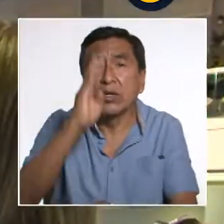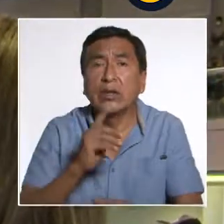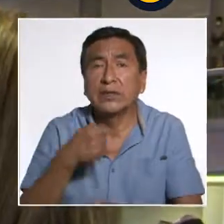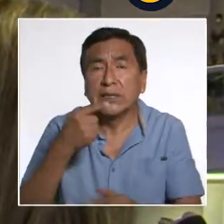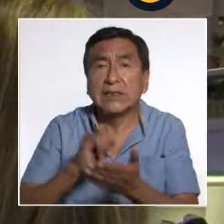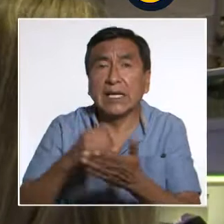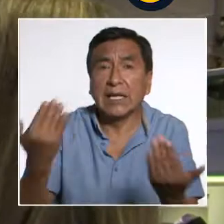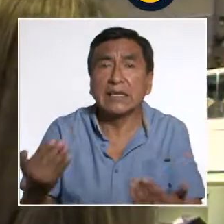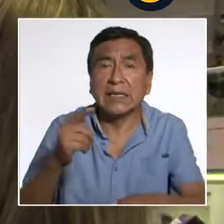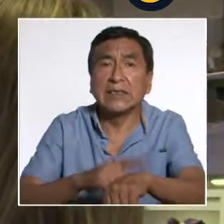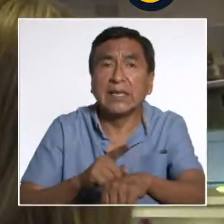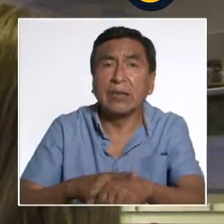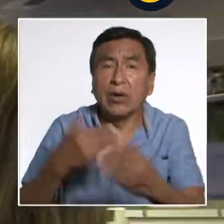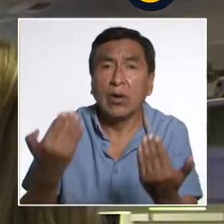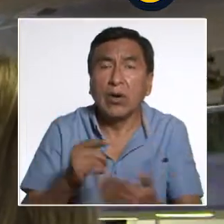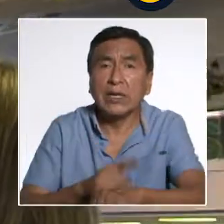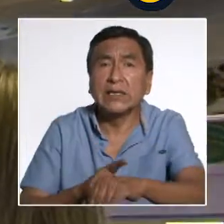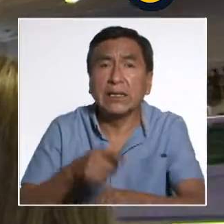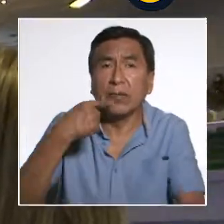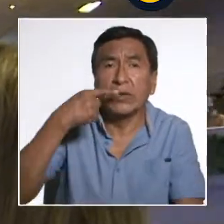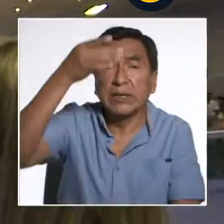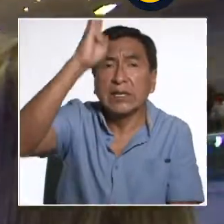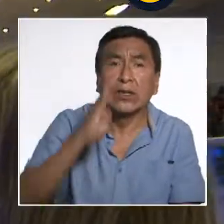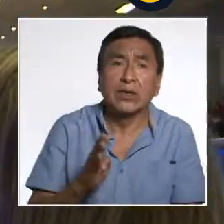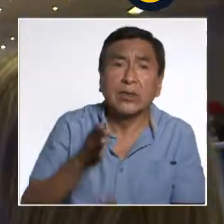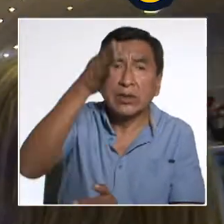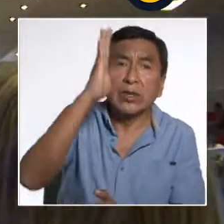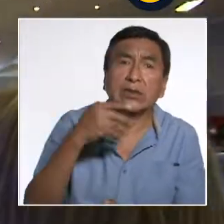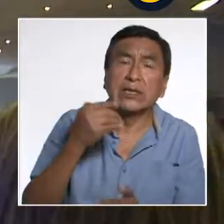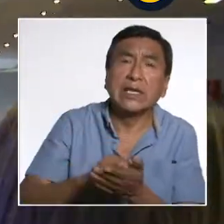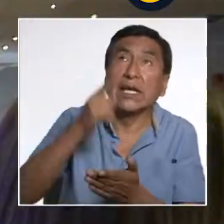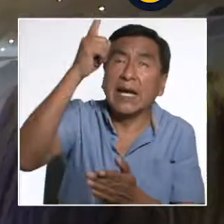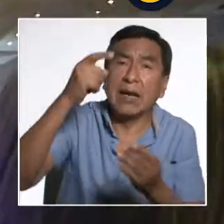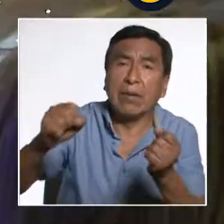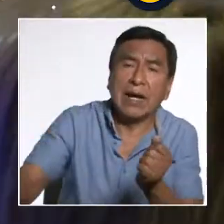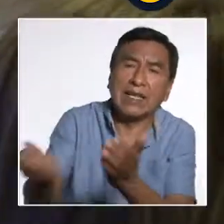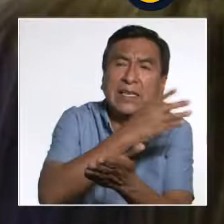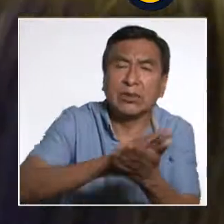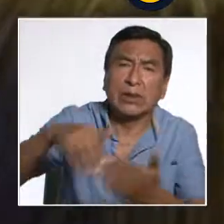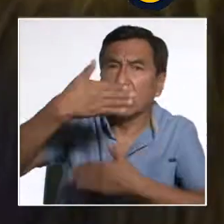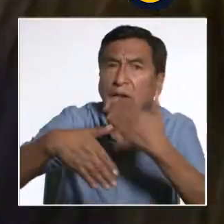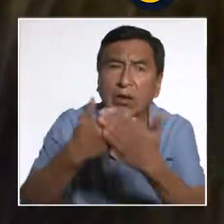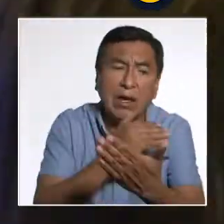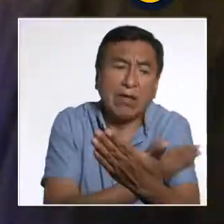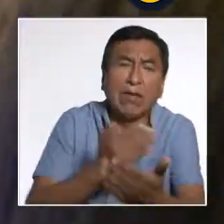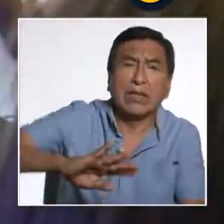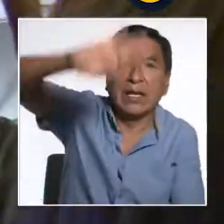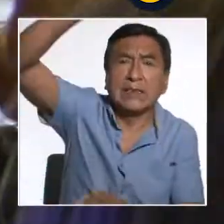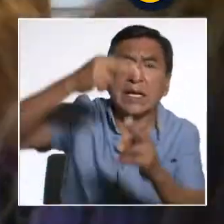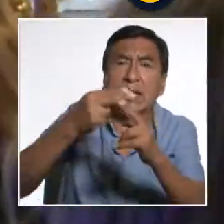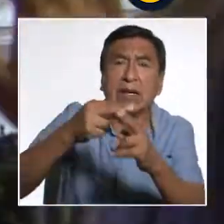va a quitar todo impedimento. Dios dice que Él va a destruir toda fortaleza en el nombre de